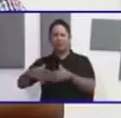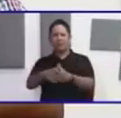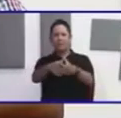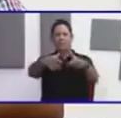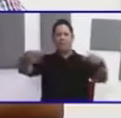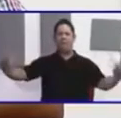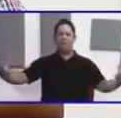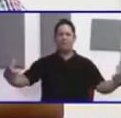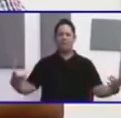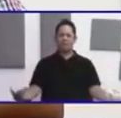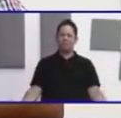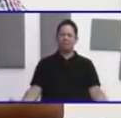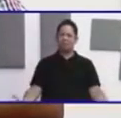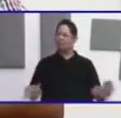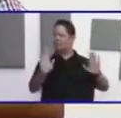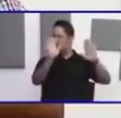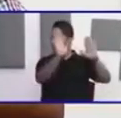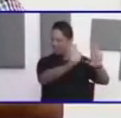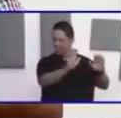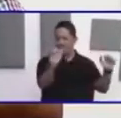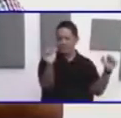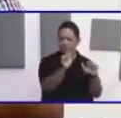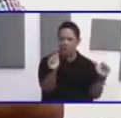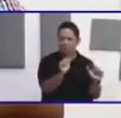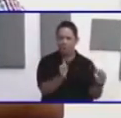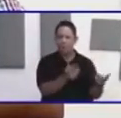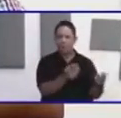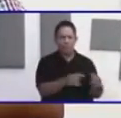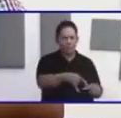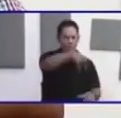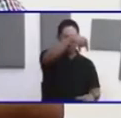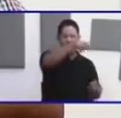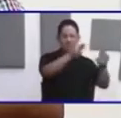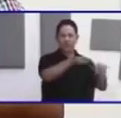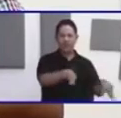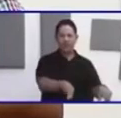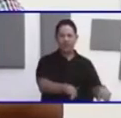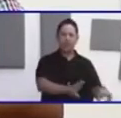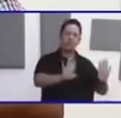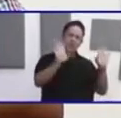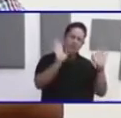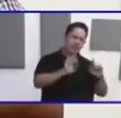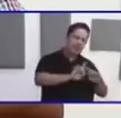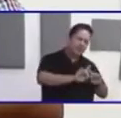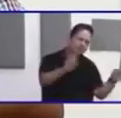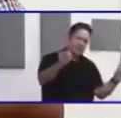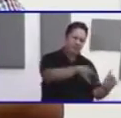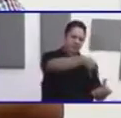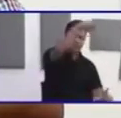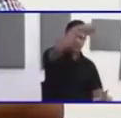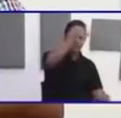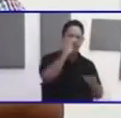son lineamientos del Instituto Nacional de Salud de cómo se carga la información de acuerdo a la pertenencia o la procedencia de las personas